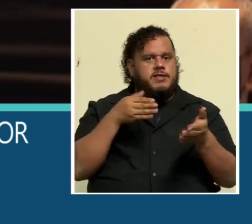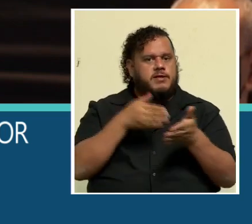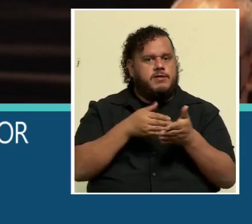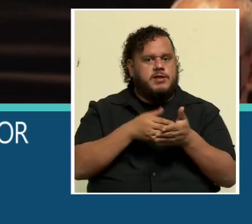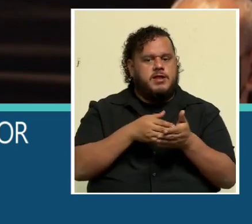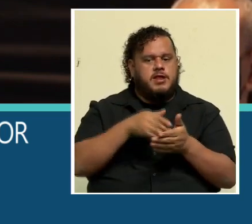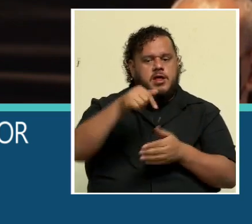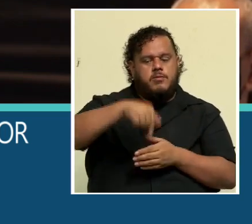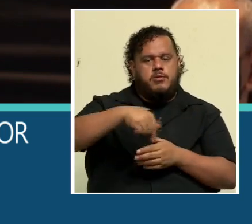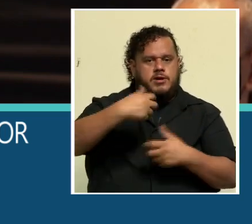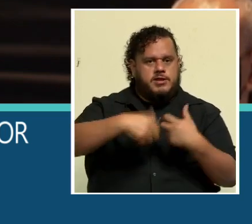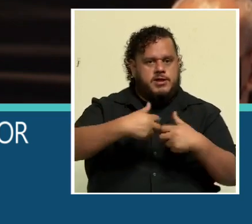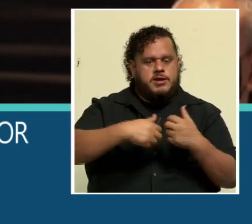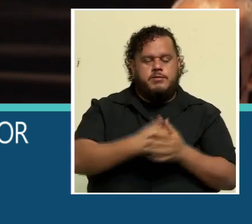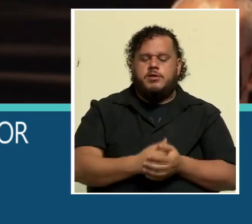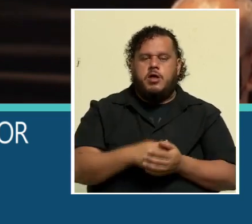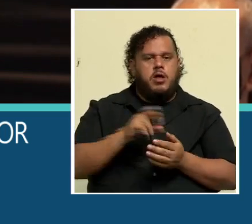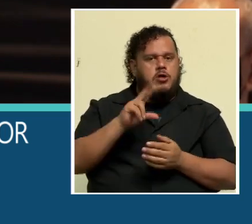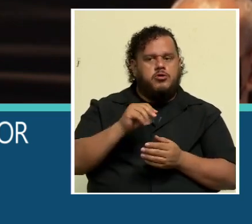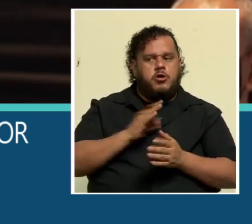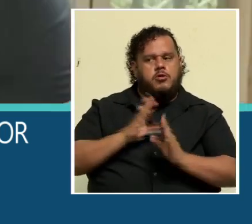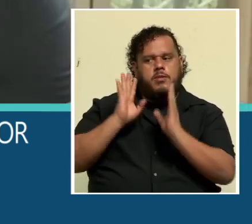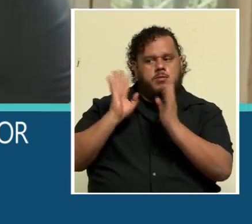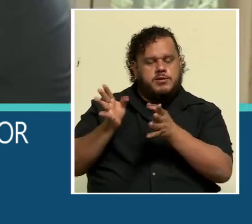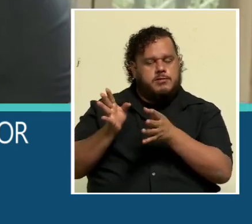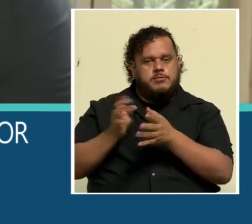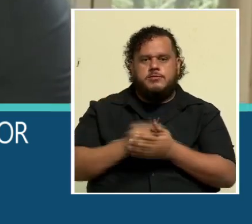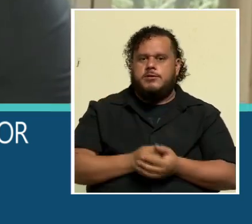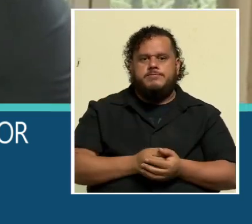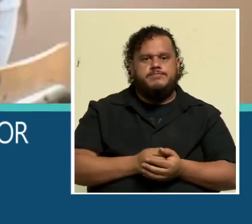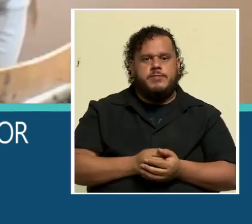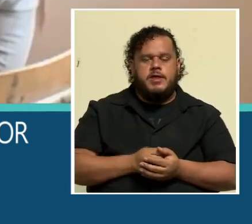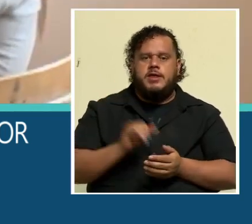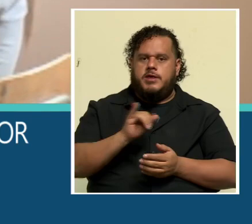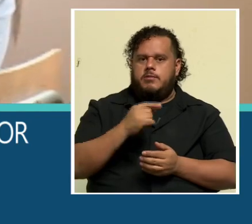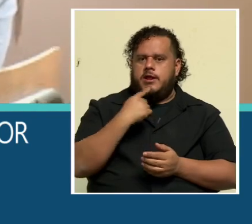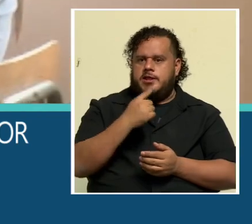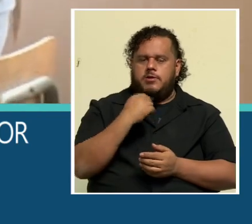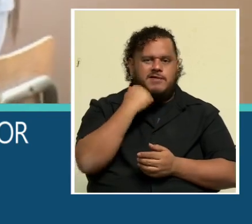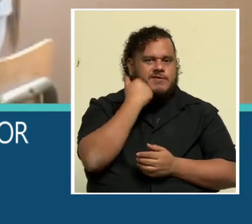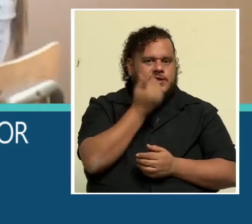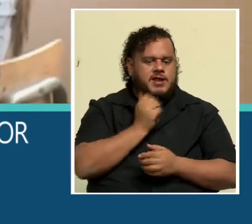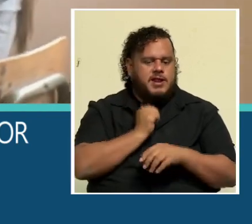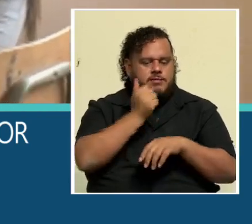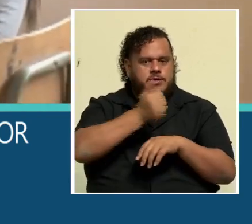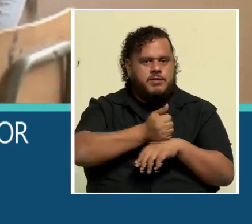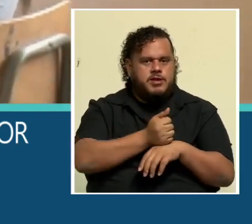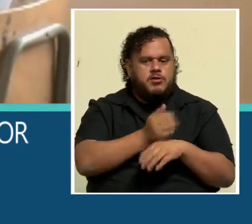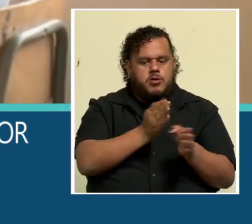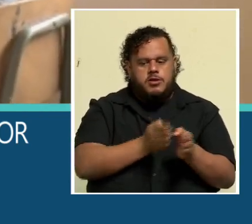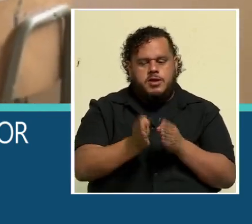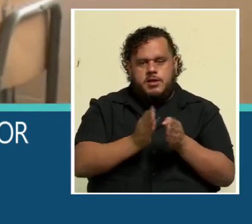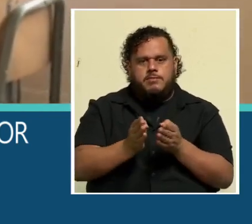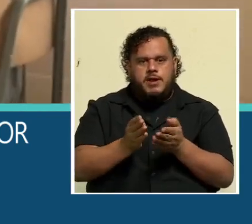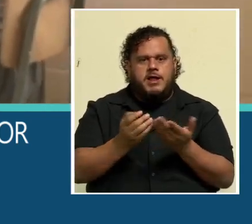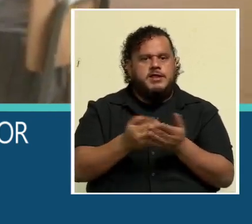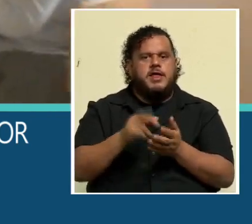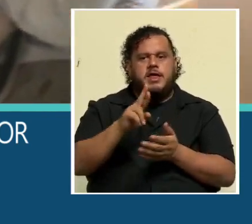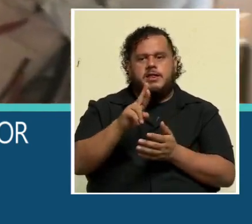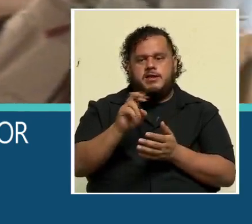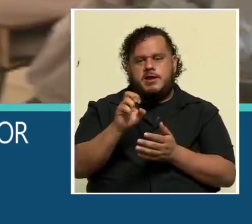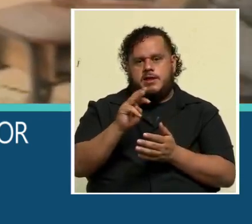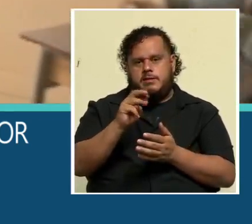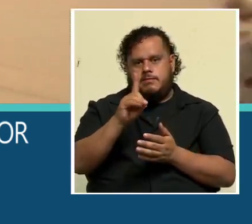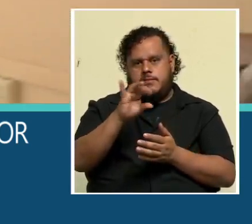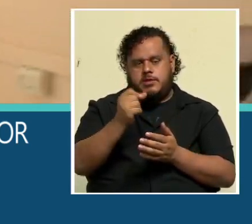esta crisis. No los vamos a abandonar. Además, comentó que facilitará la implementación de planes remediales y de